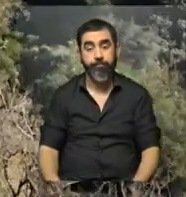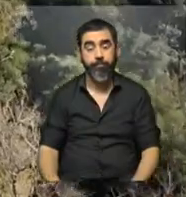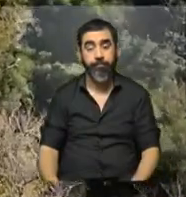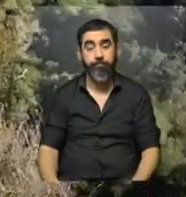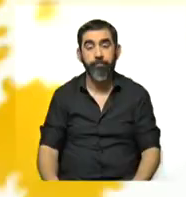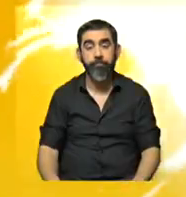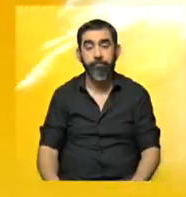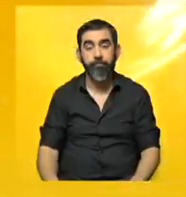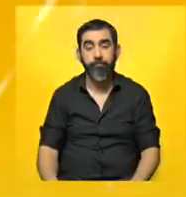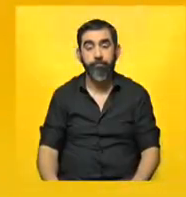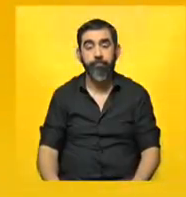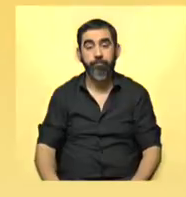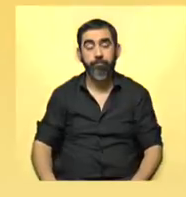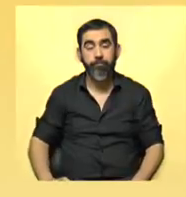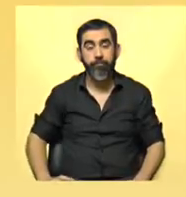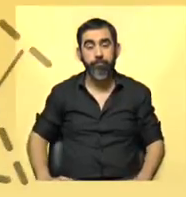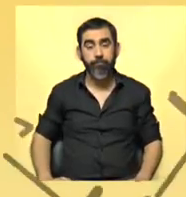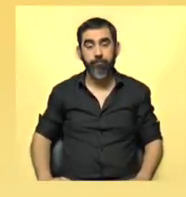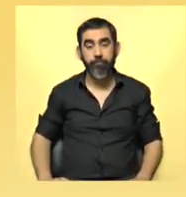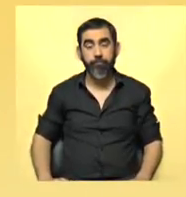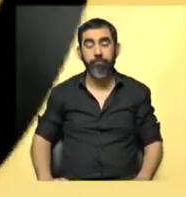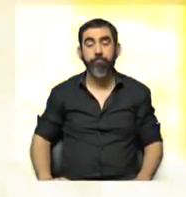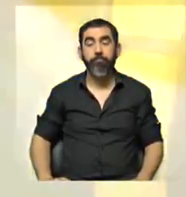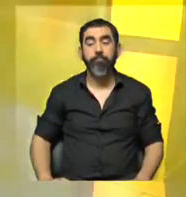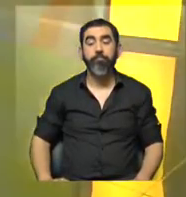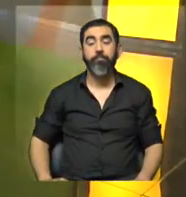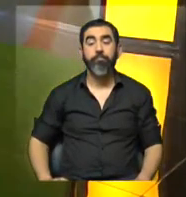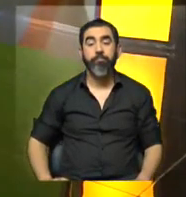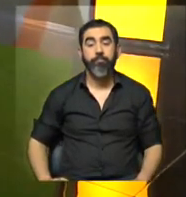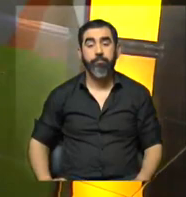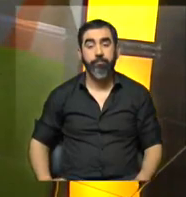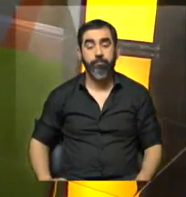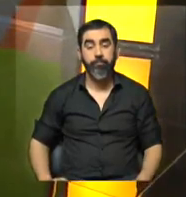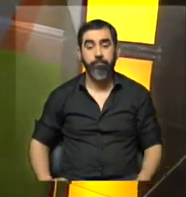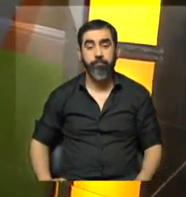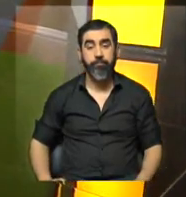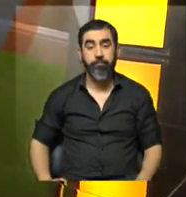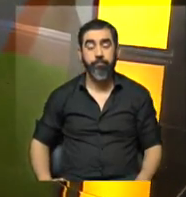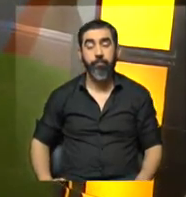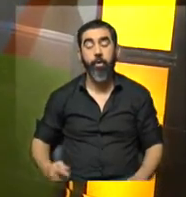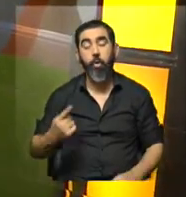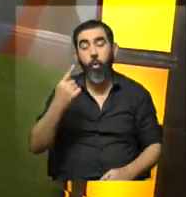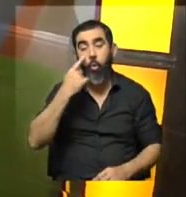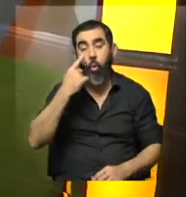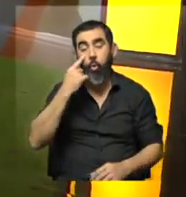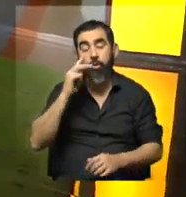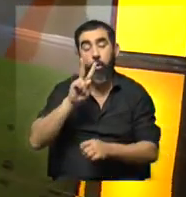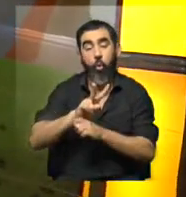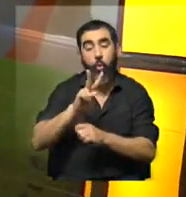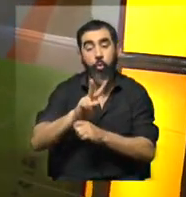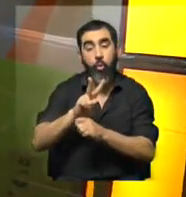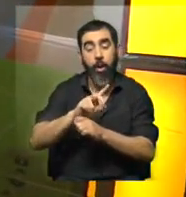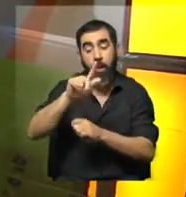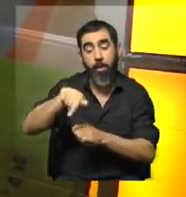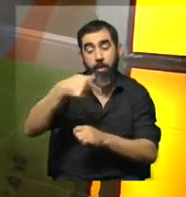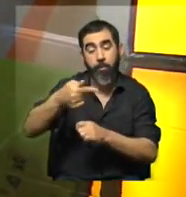Con Conocer, controlar, medir y después,